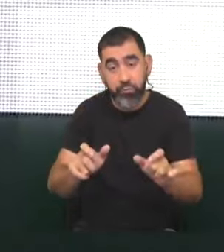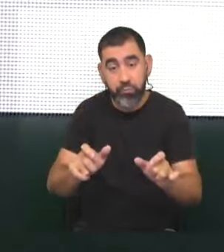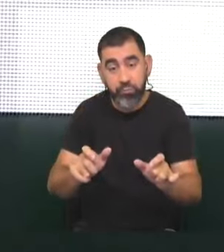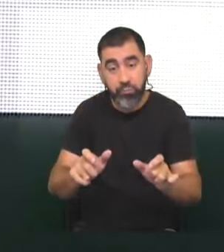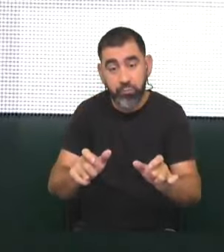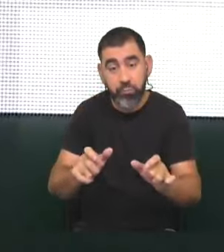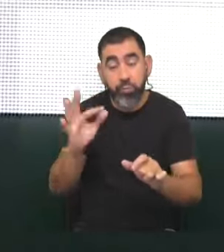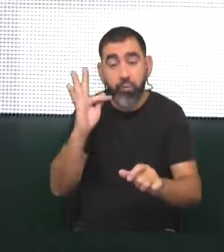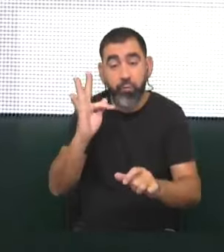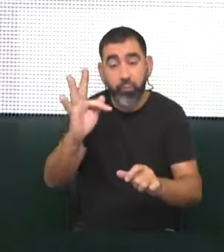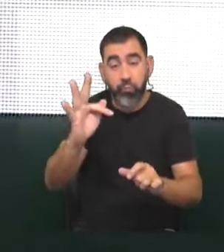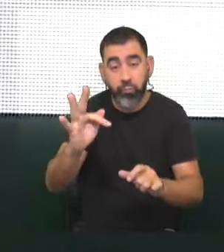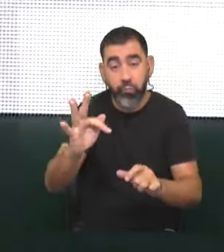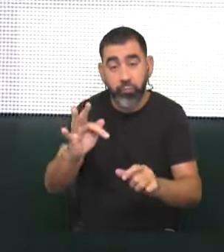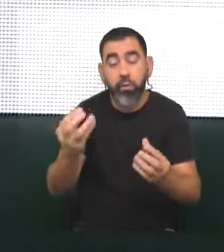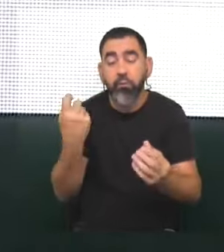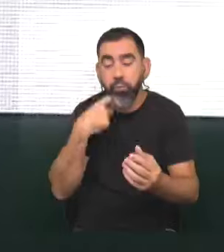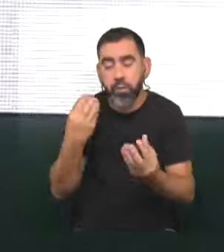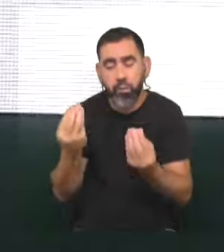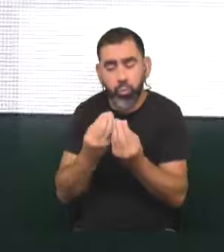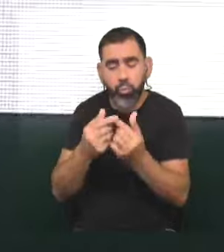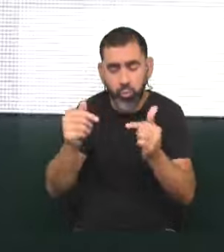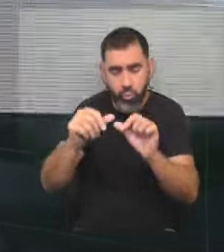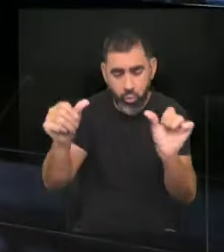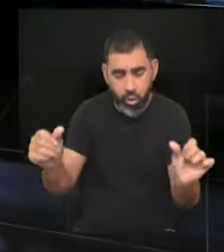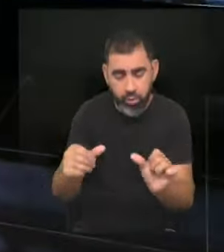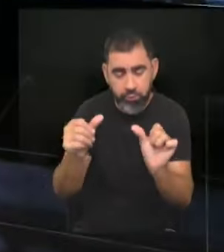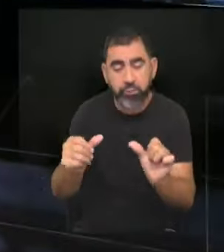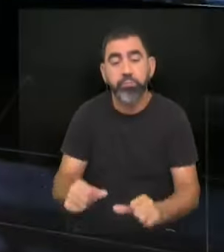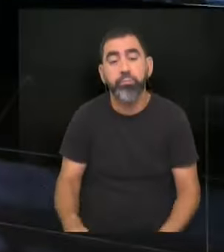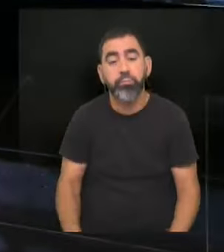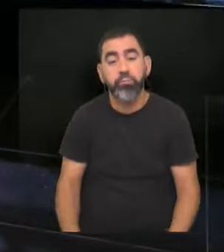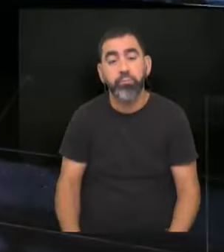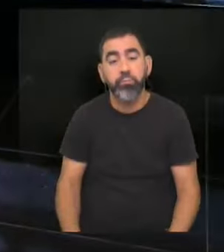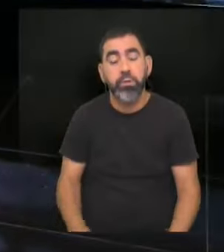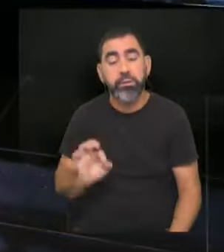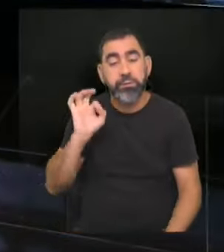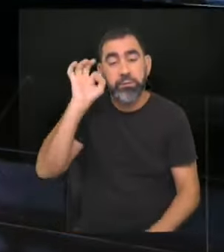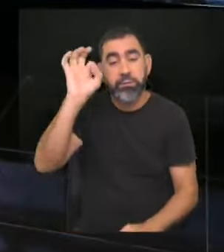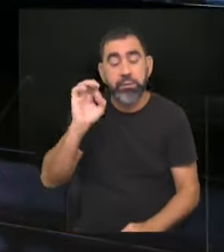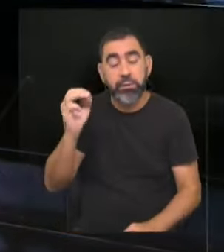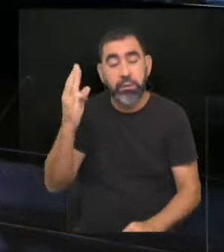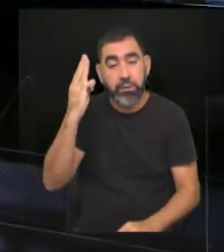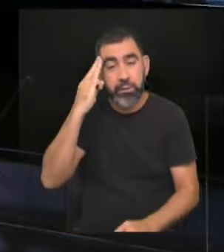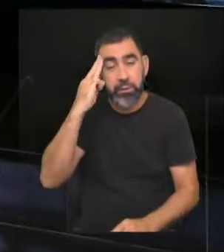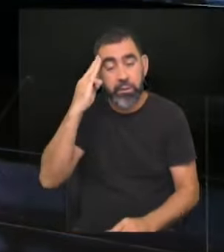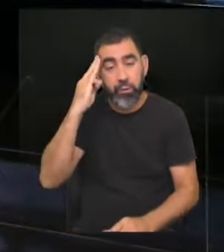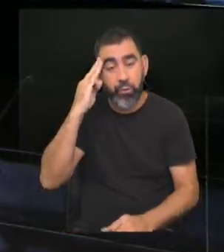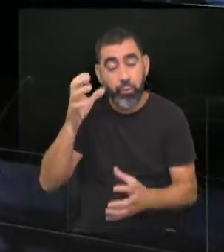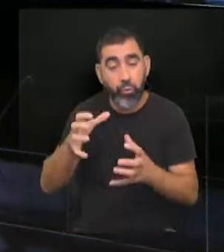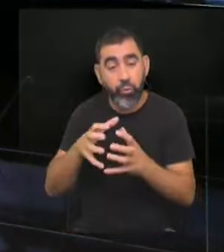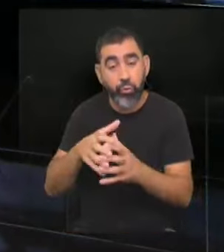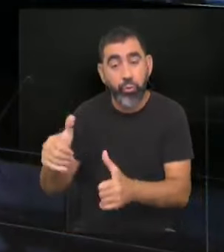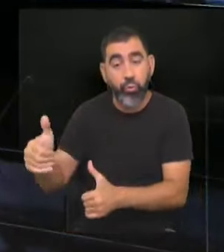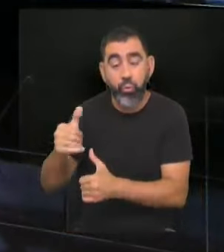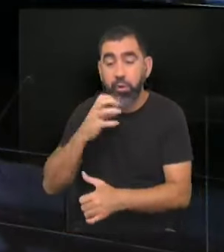un momento futuro y eso hay mucho para hacer allí el senador líder de Cabildo abierto guido manini Ríos